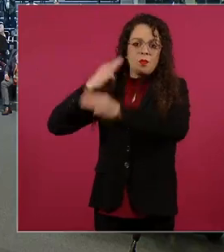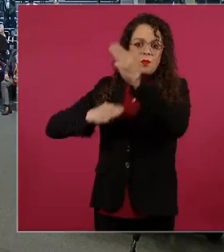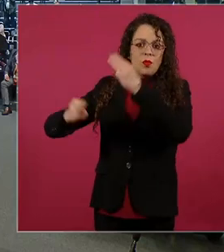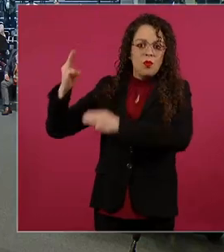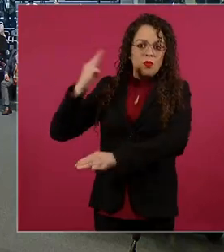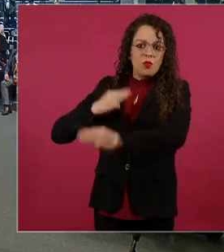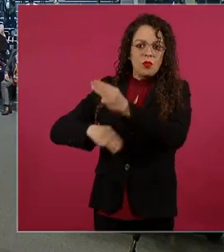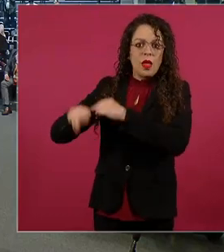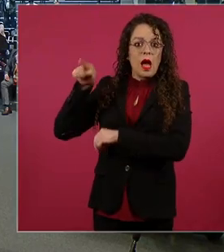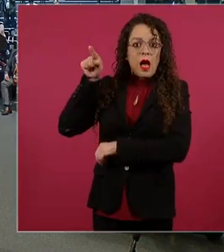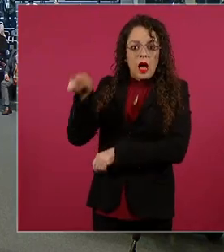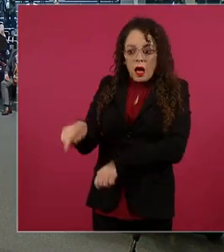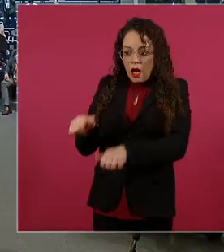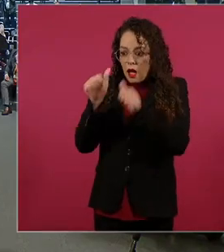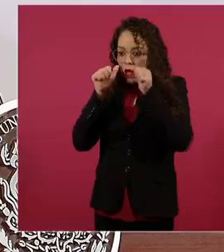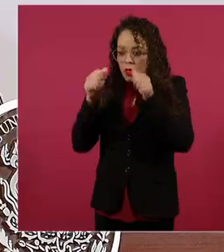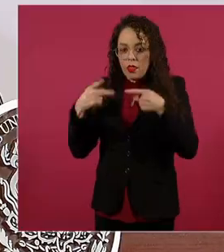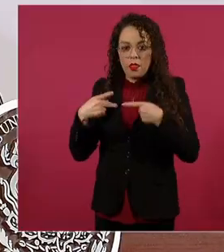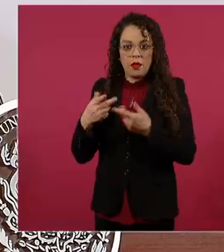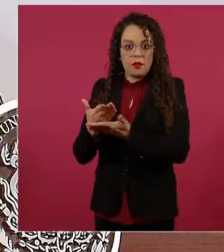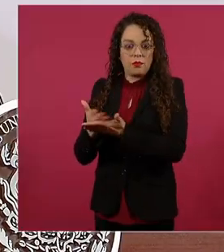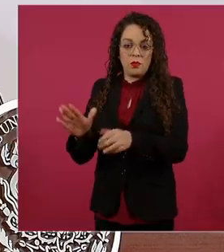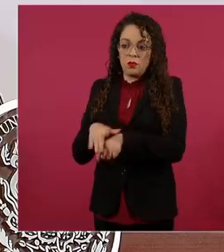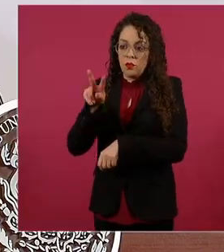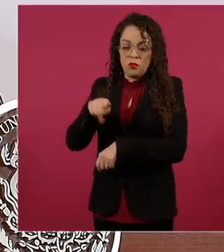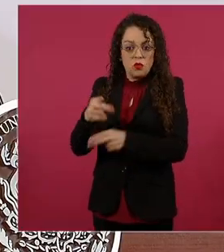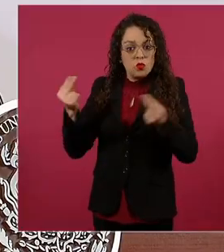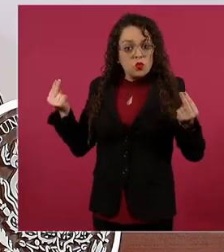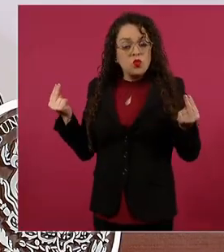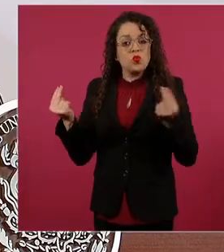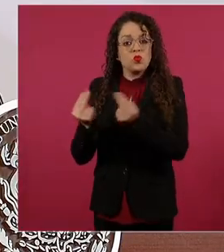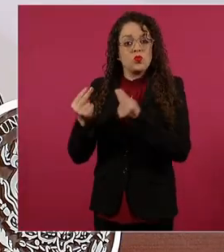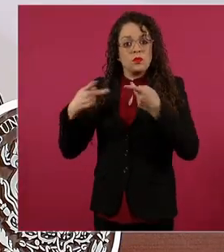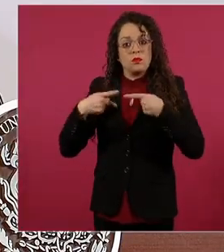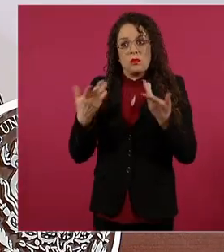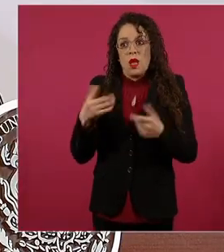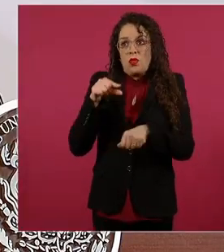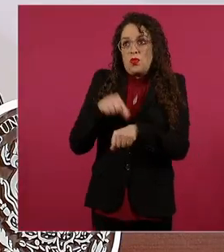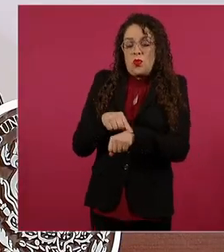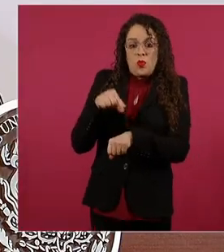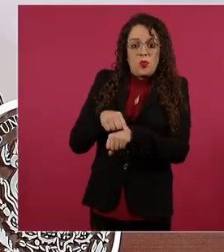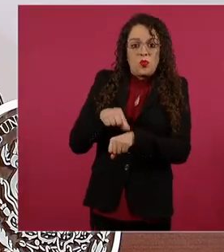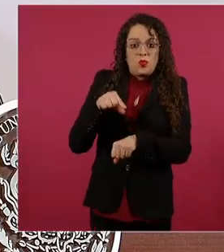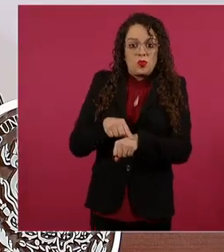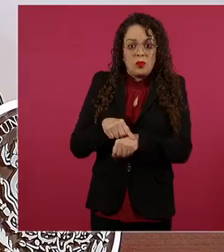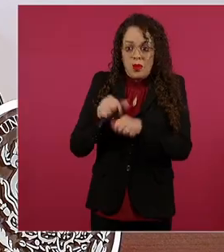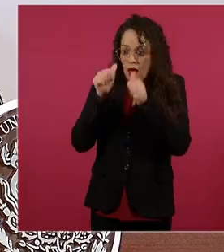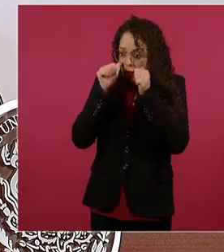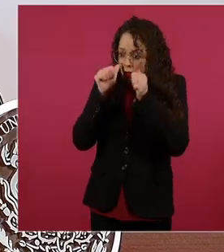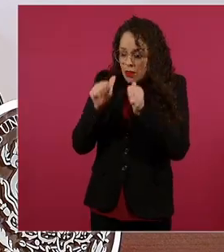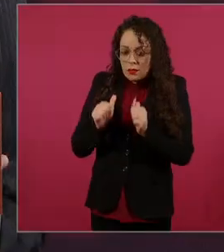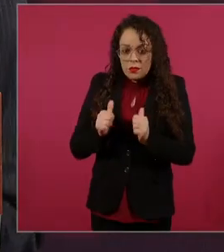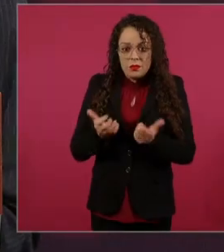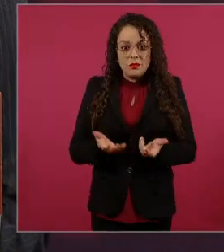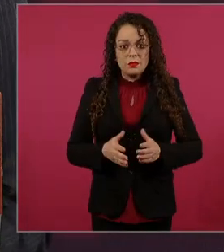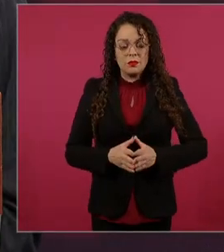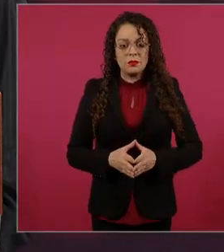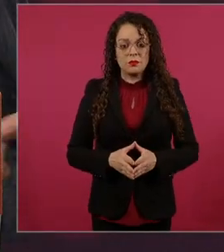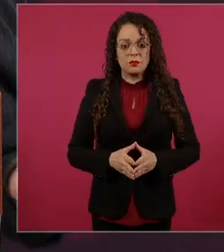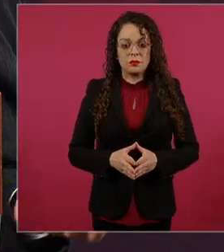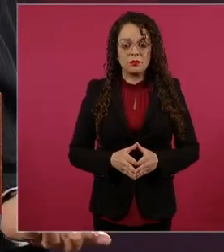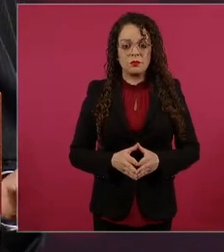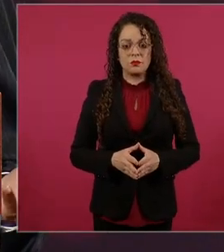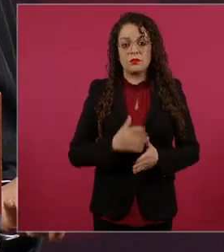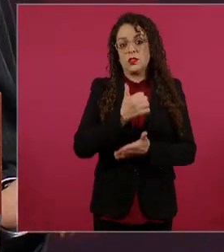donde se necesita más porque en las ciudades desde luego que hay más